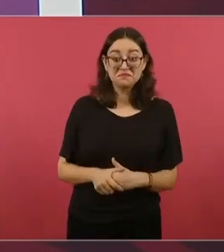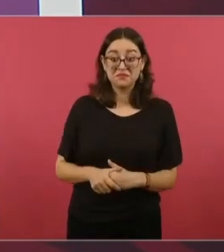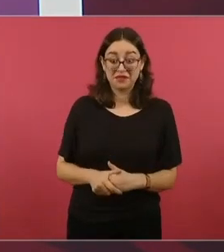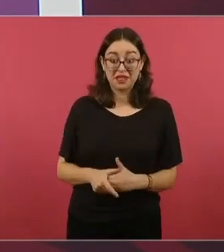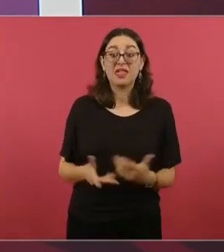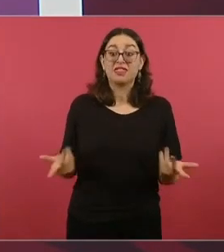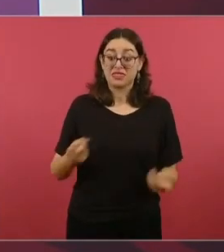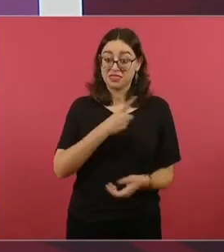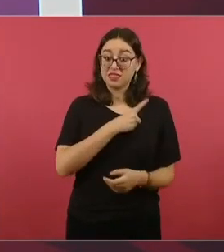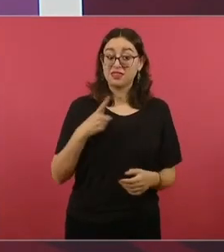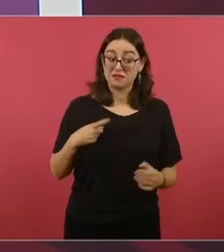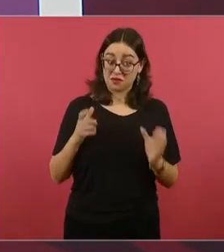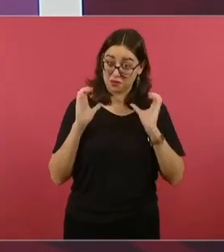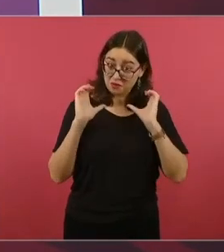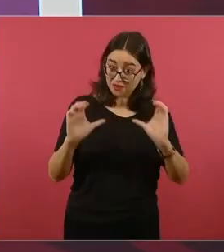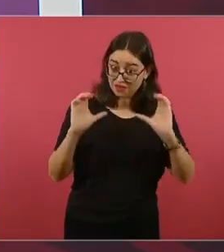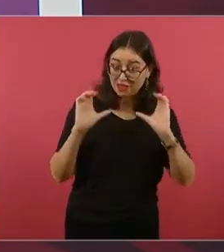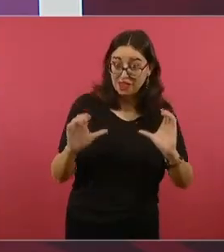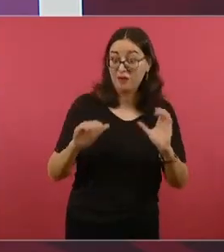que haya más cuidado.